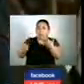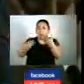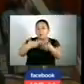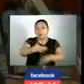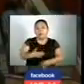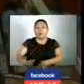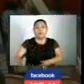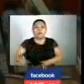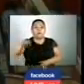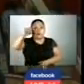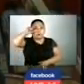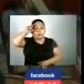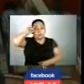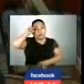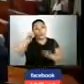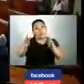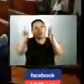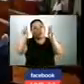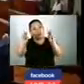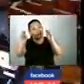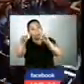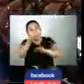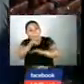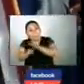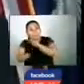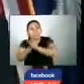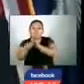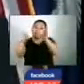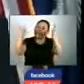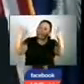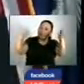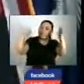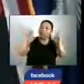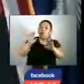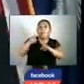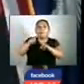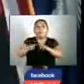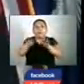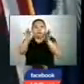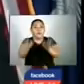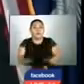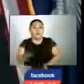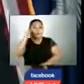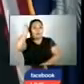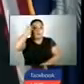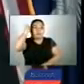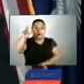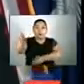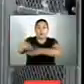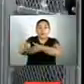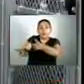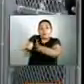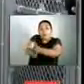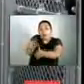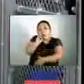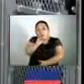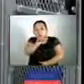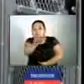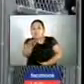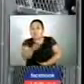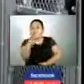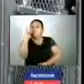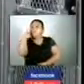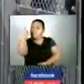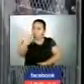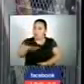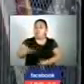el tema migratorio fue ovacionado por los demócratas sin embargo en su reacción oficial los republicanos acusaron al presidente de agravar la